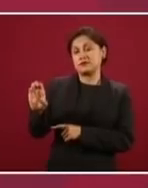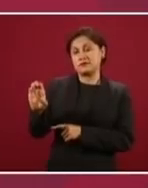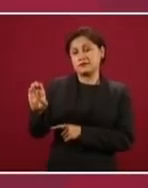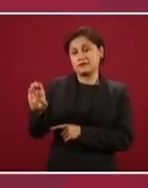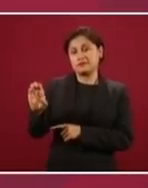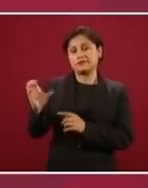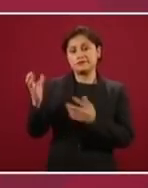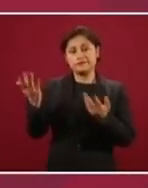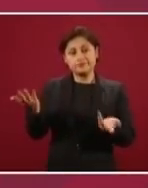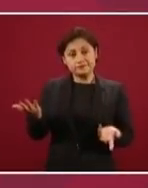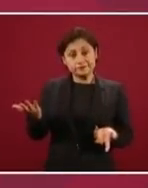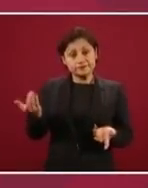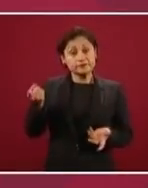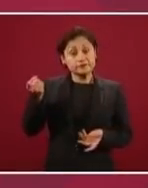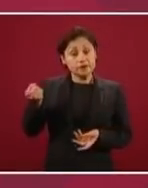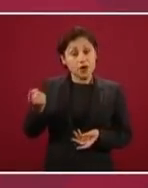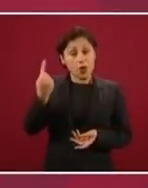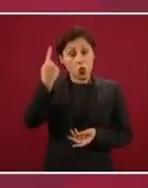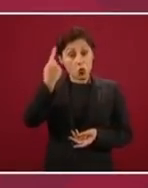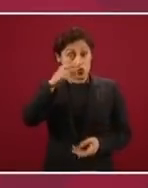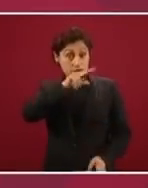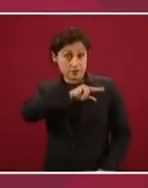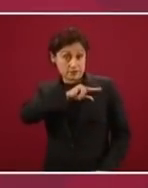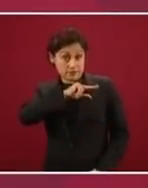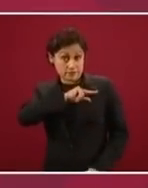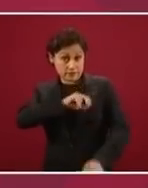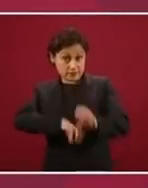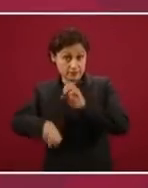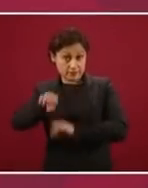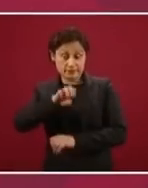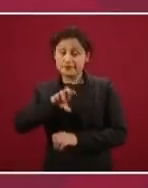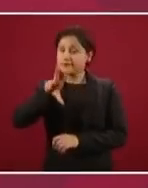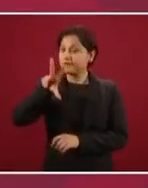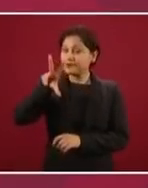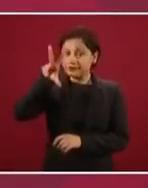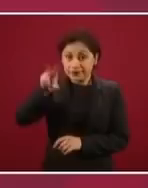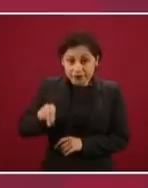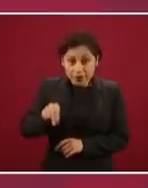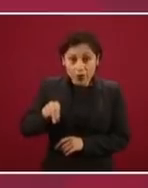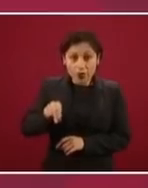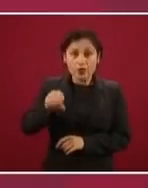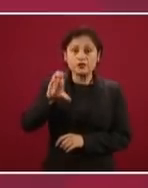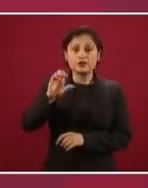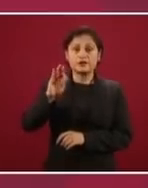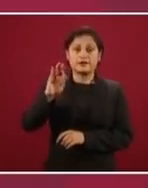que no es una empresa privada antes